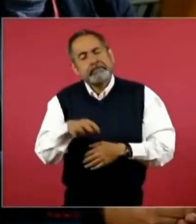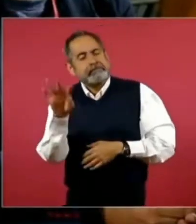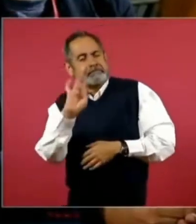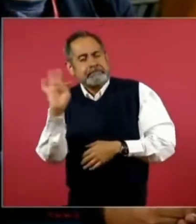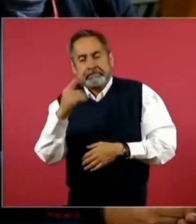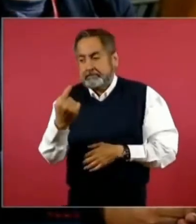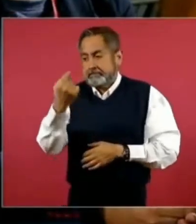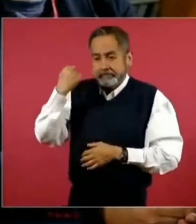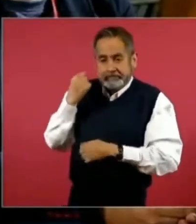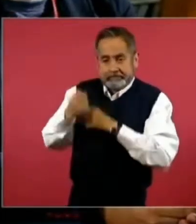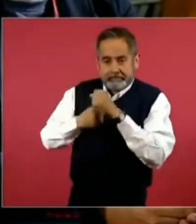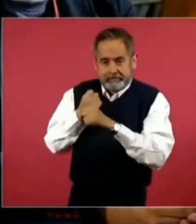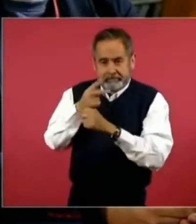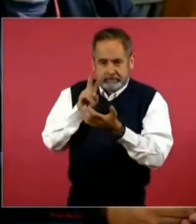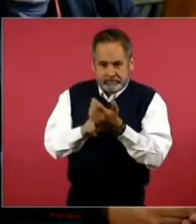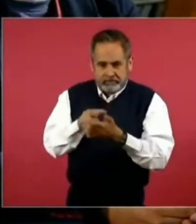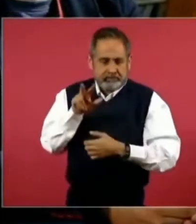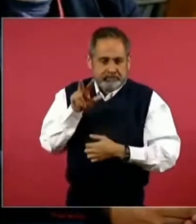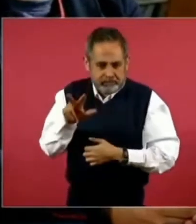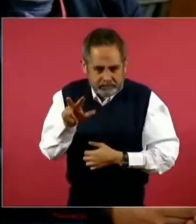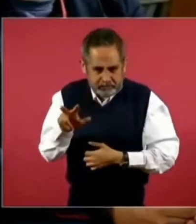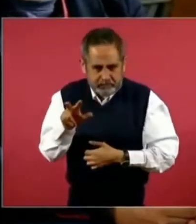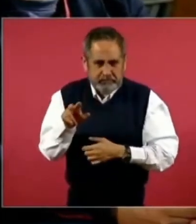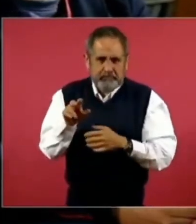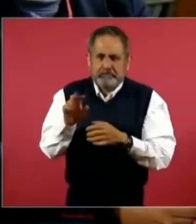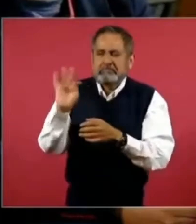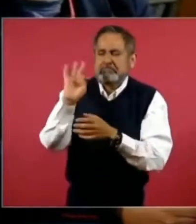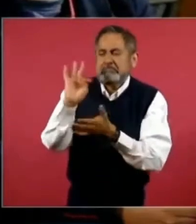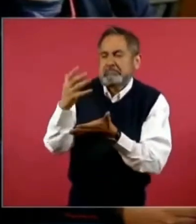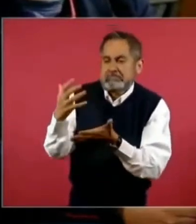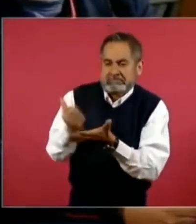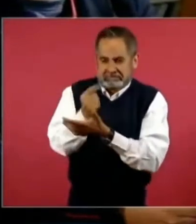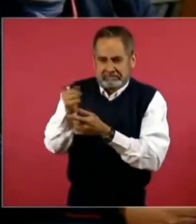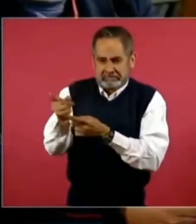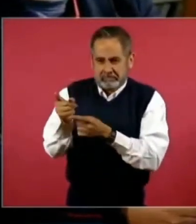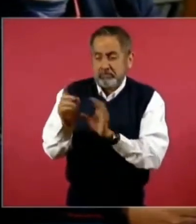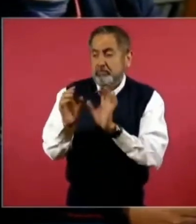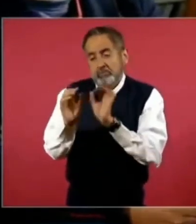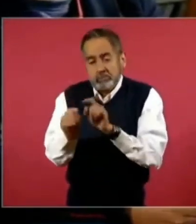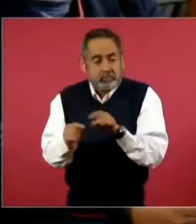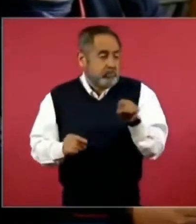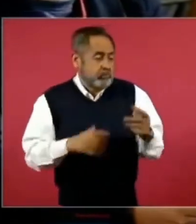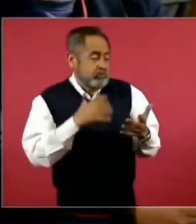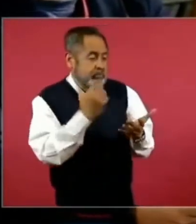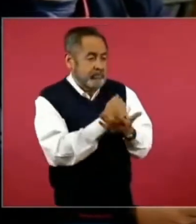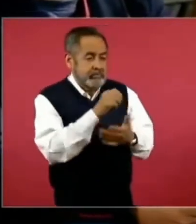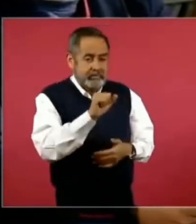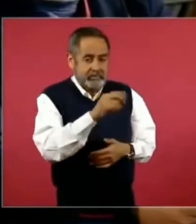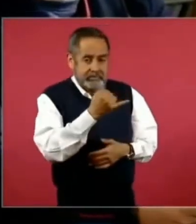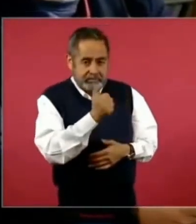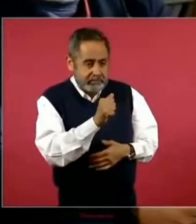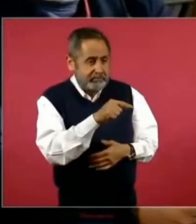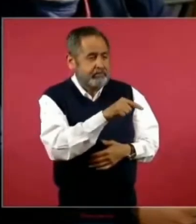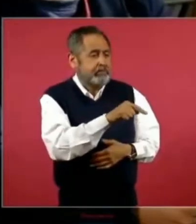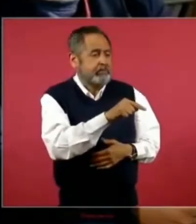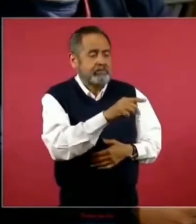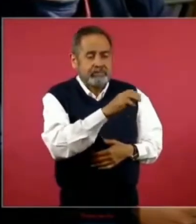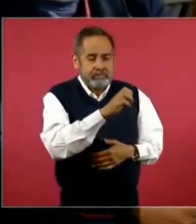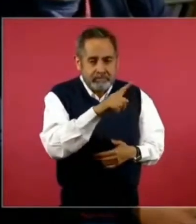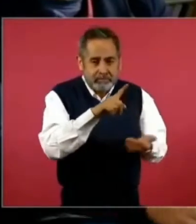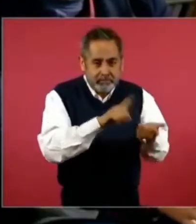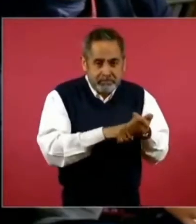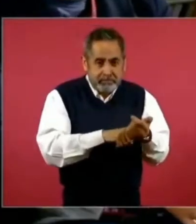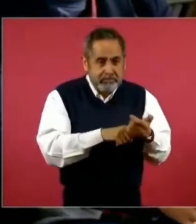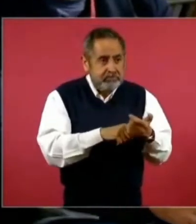el 2018 o ganarla Antonio Meade Curibreña o Ricardo Anaya, ¿México estaría inmerso en un